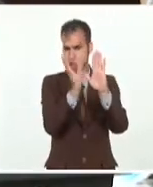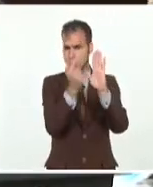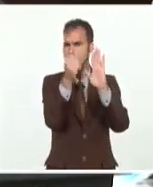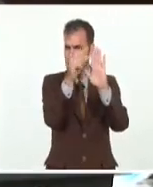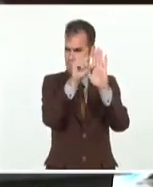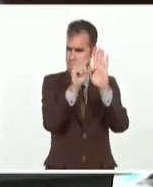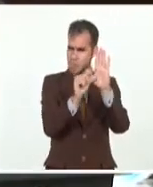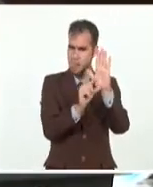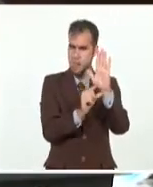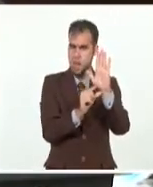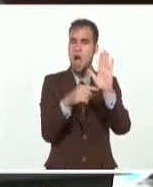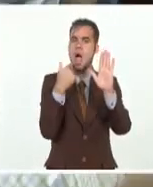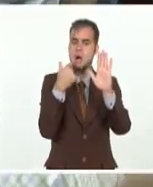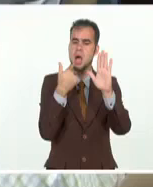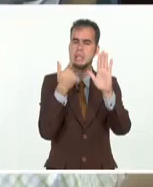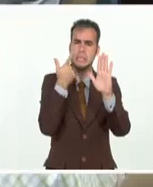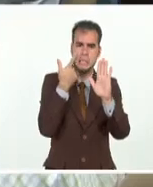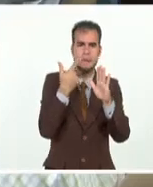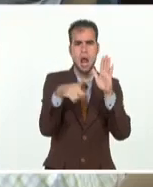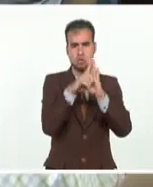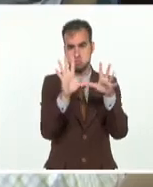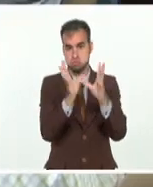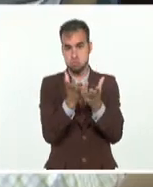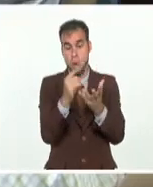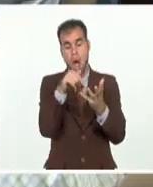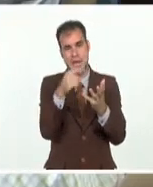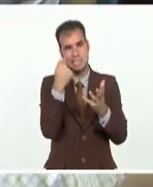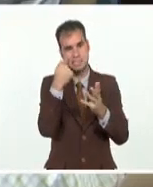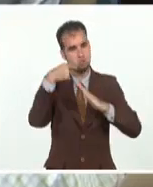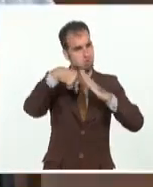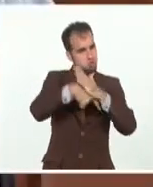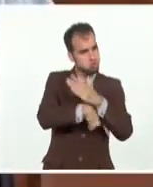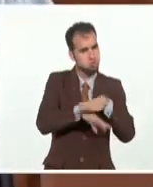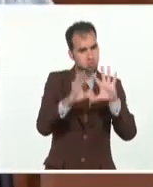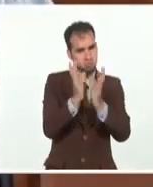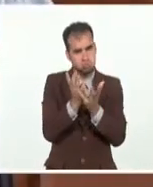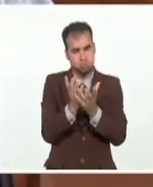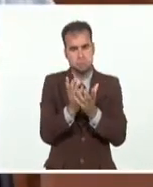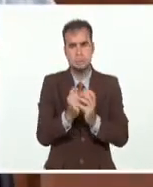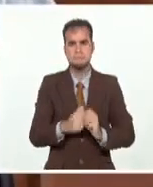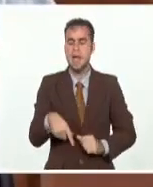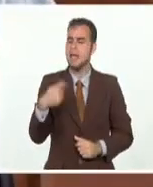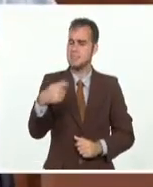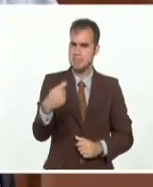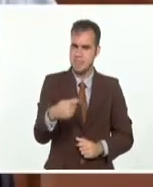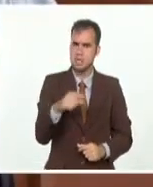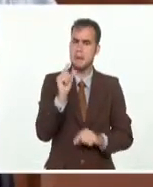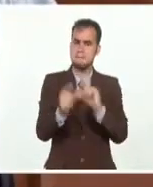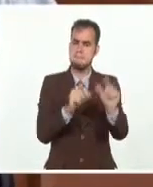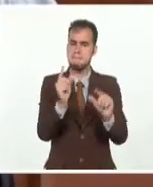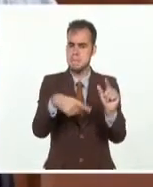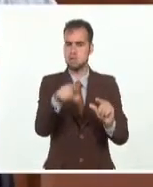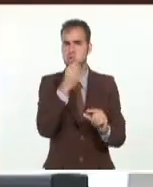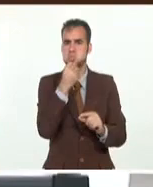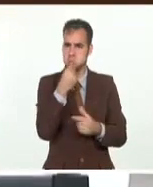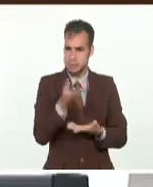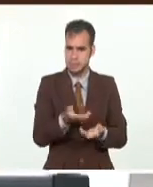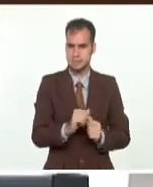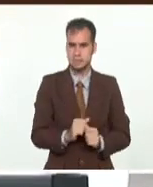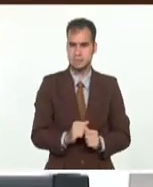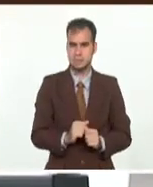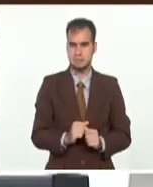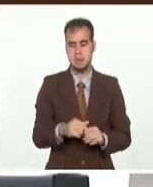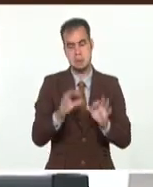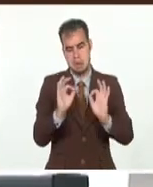desarrollan en nuestra Carta Magna, la cual reforzó de manera notable el régimen de derechos y garantías de las personas, como son, en este caso,